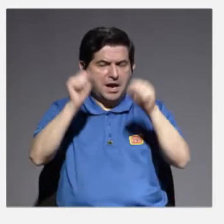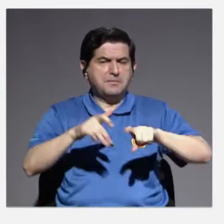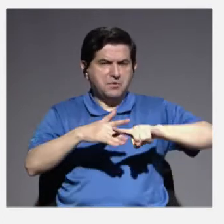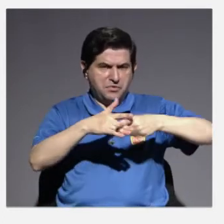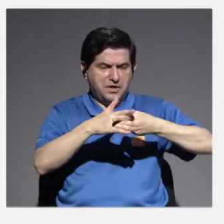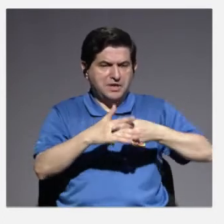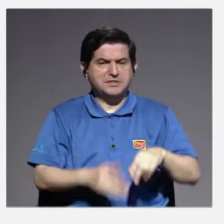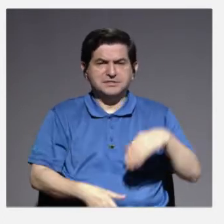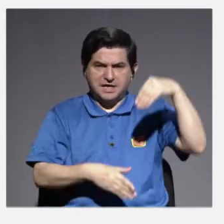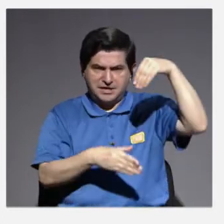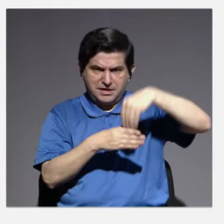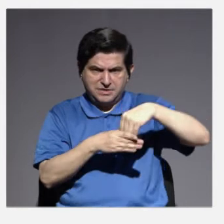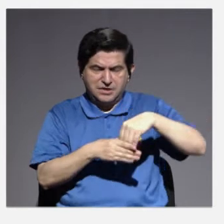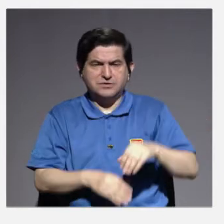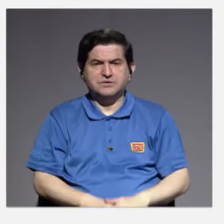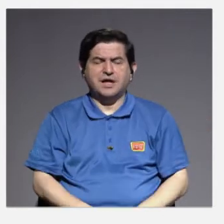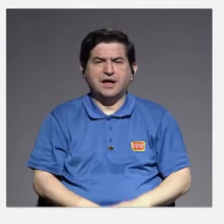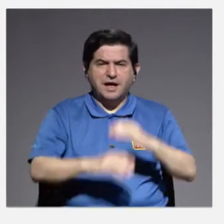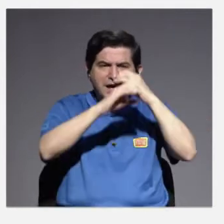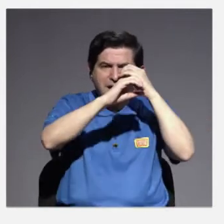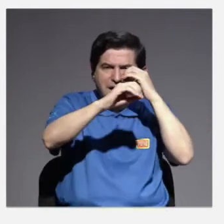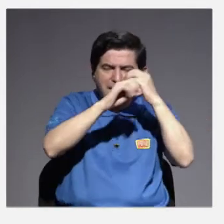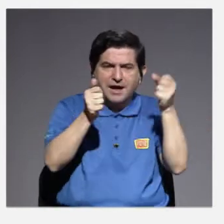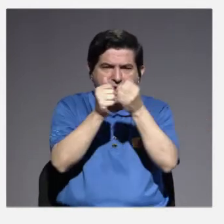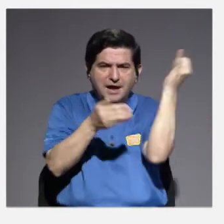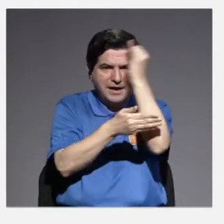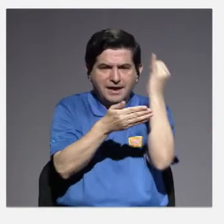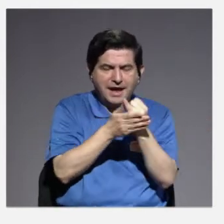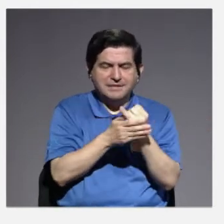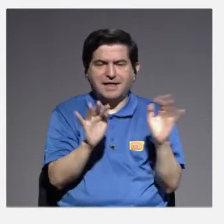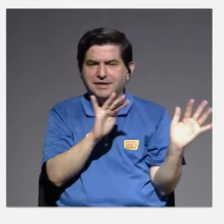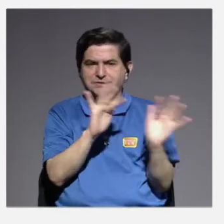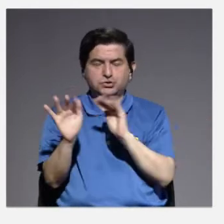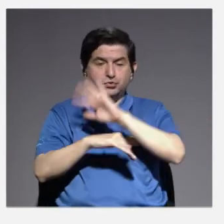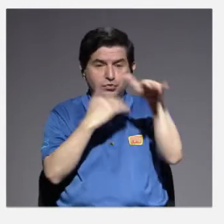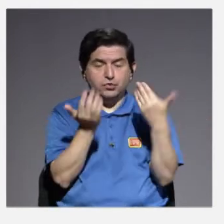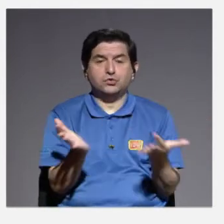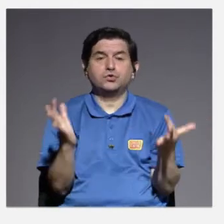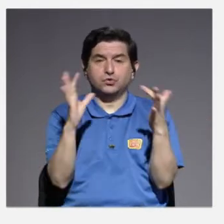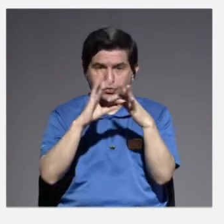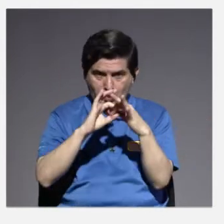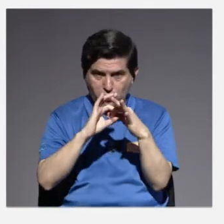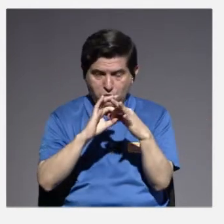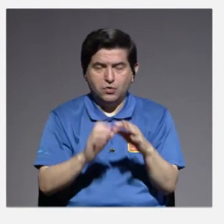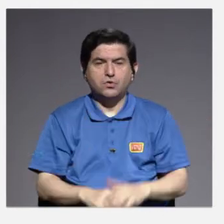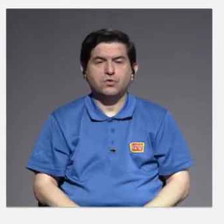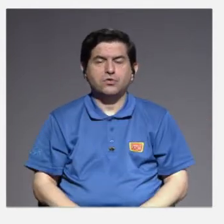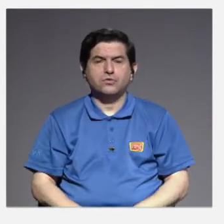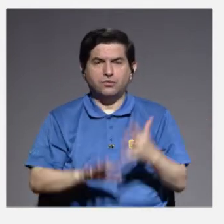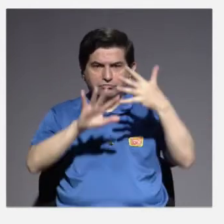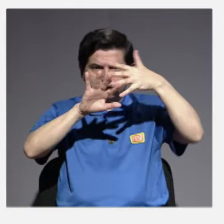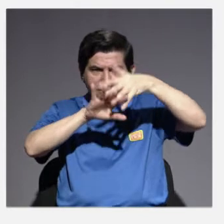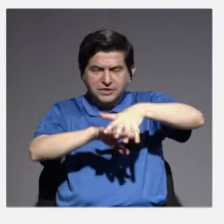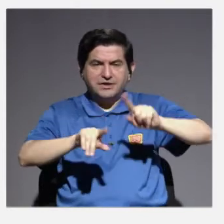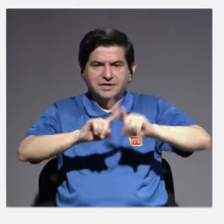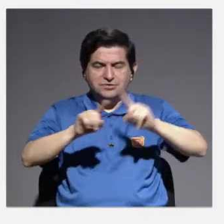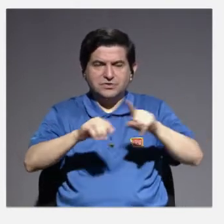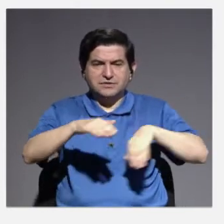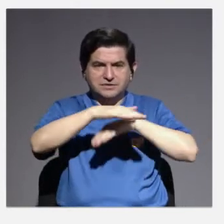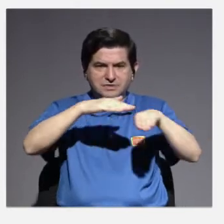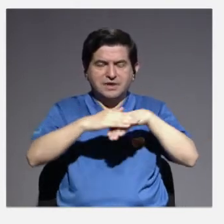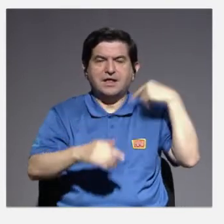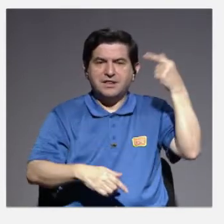a ver la introducción de elementos como catastros digitales, todo lo que tiene que ver también, por ejemplo, con la integración de otras plataformas de